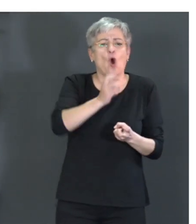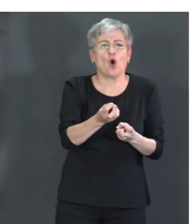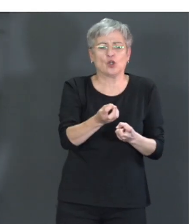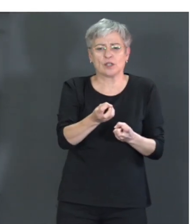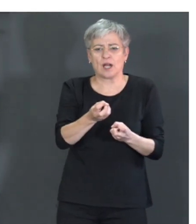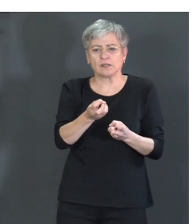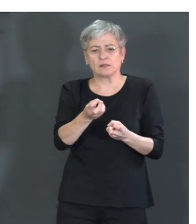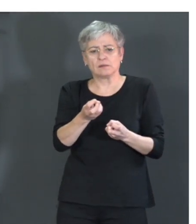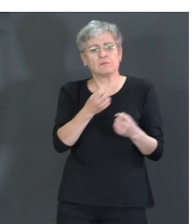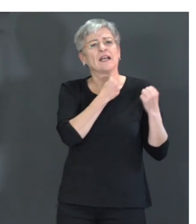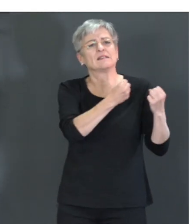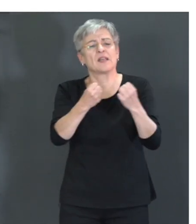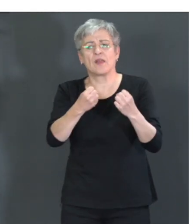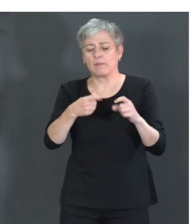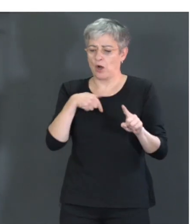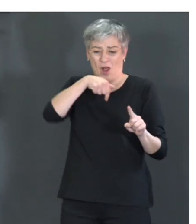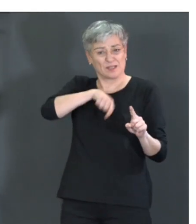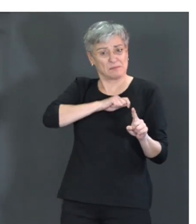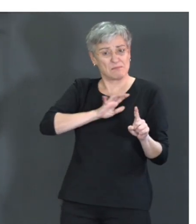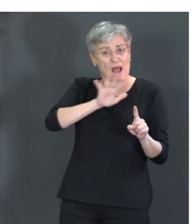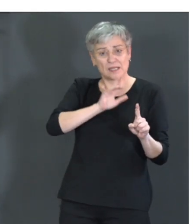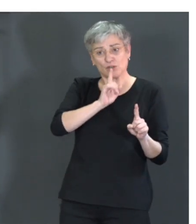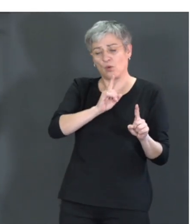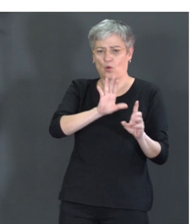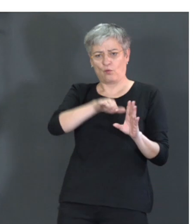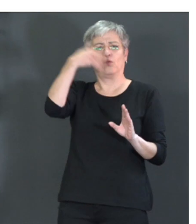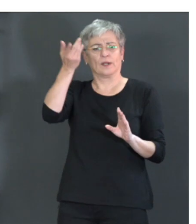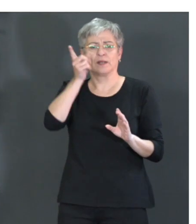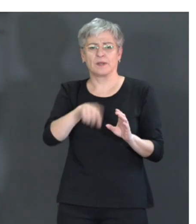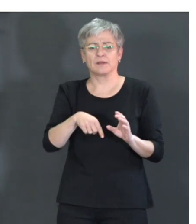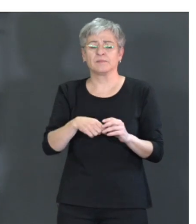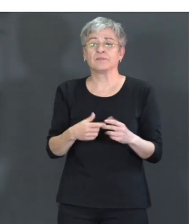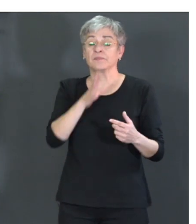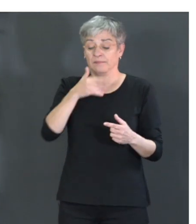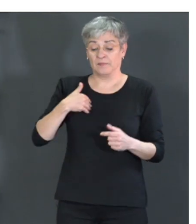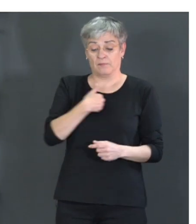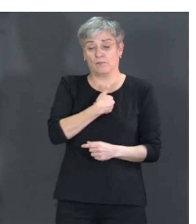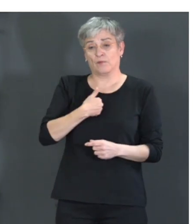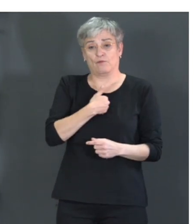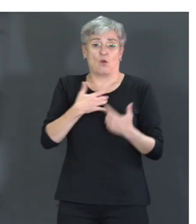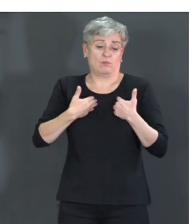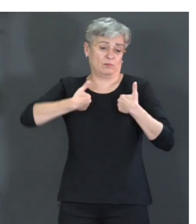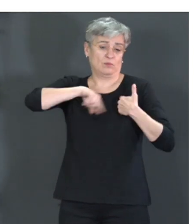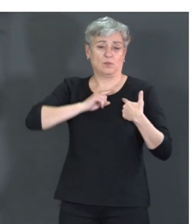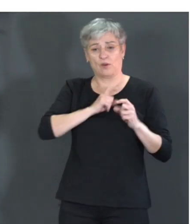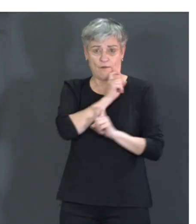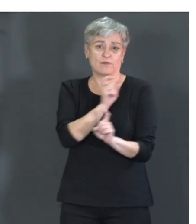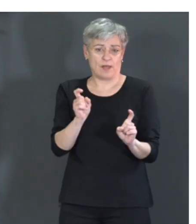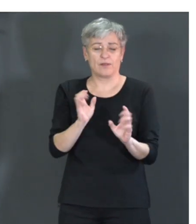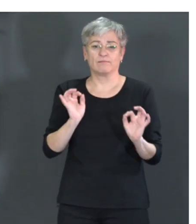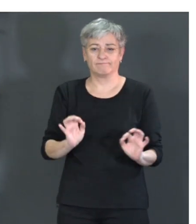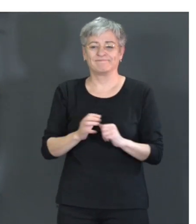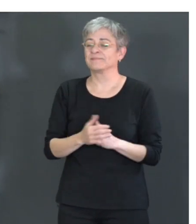de nuestras fronteras. Y ese básicamente es un poco el rol que tenemos desde la Fundación.